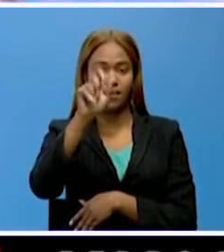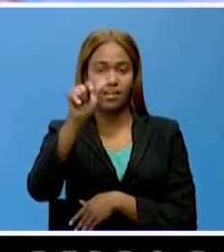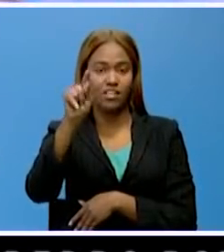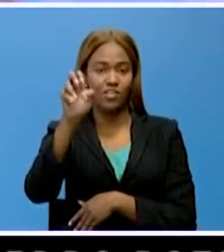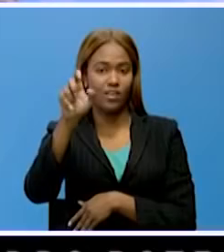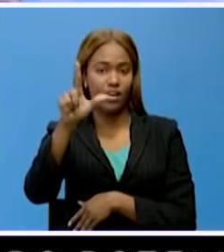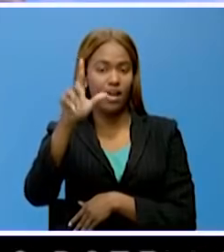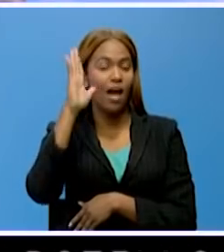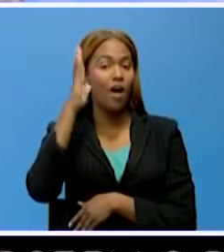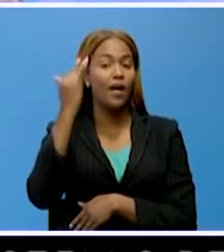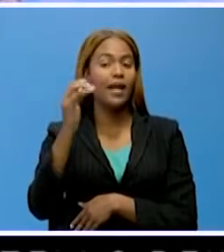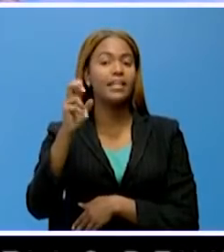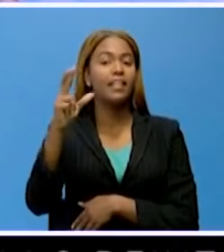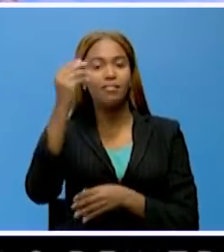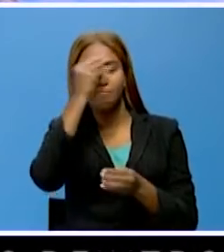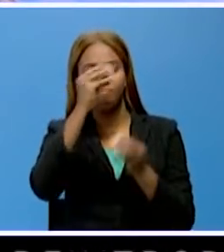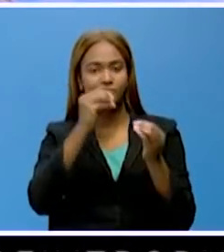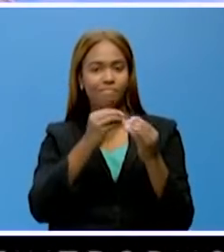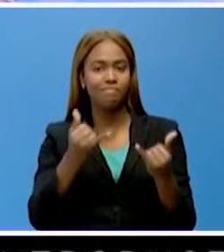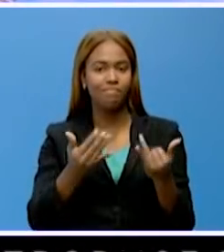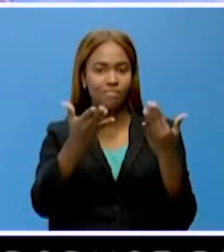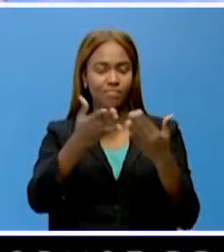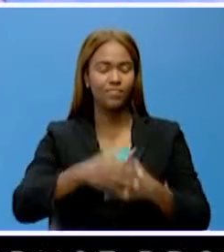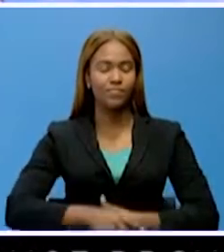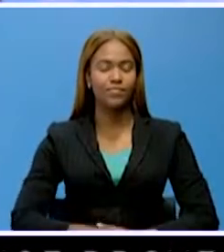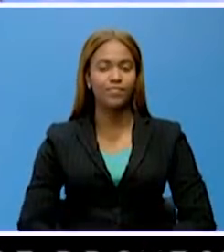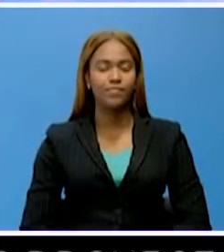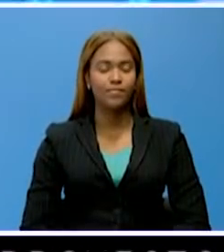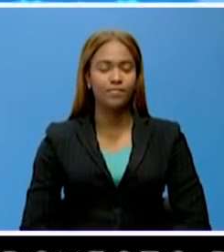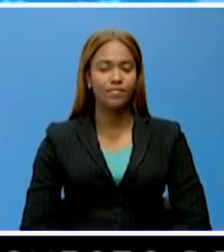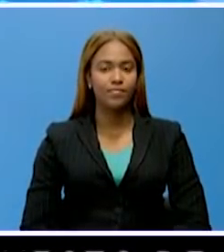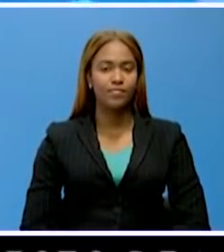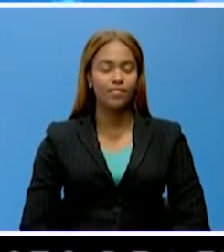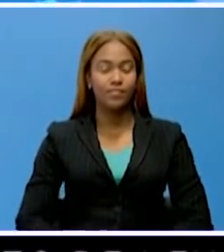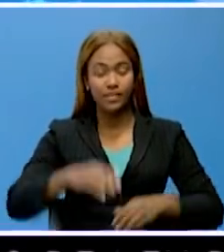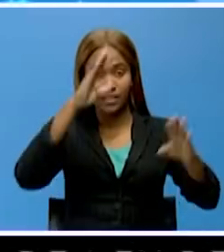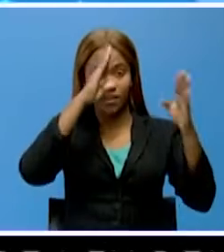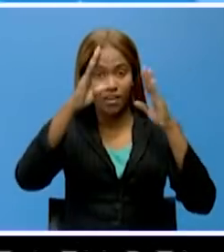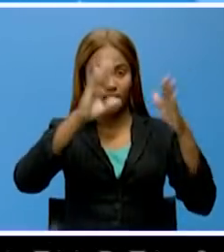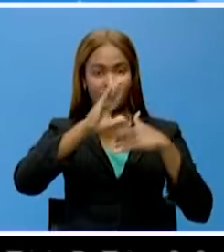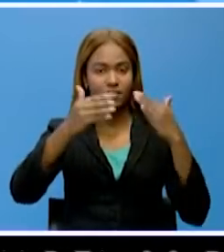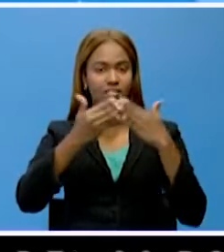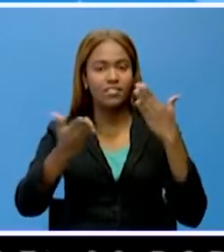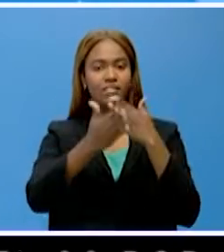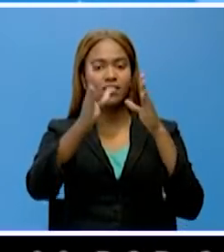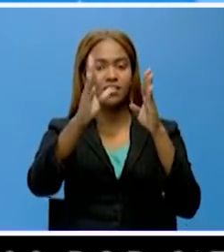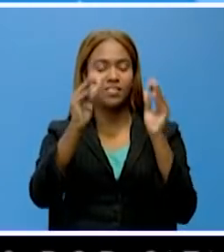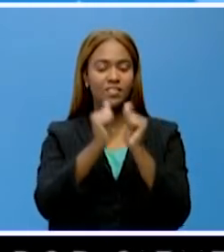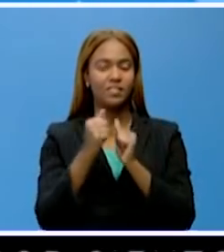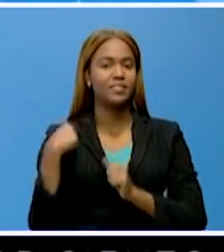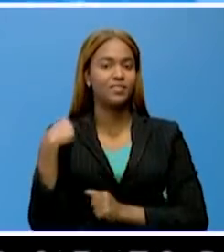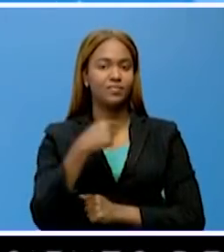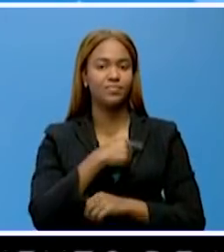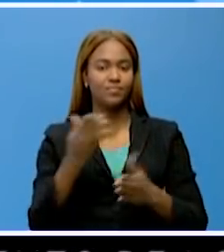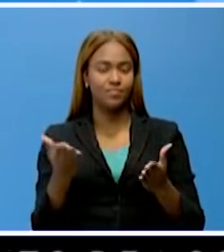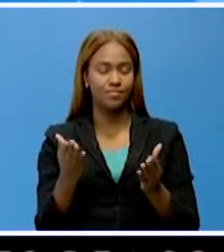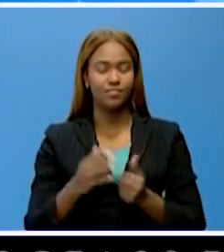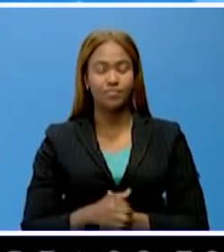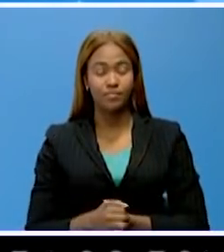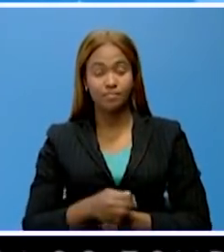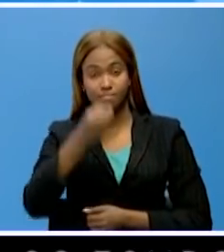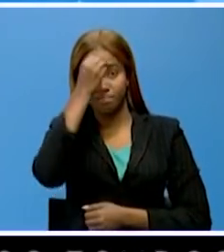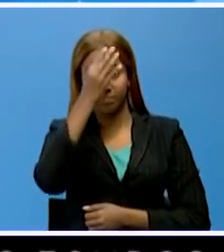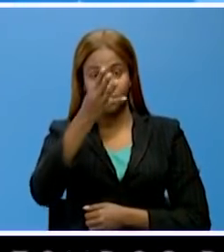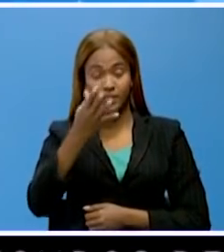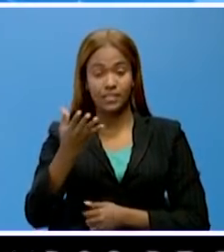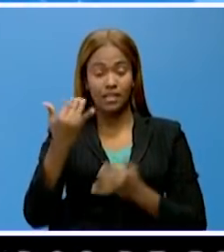los detalles. Conecto contigo, querida Esther. Buenas tardes. Hola Alex y a todos ustedes que están ahí en sintonía con nosotros. Te